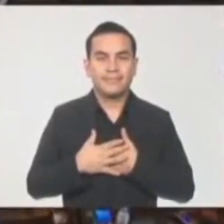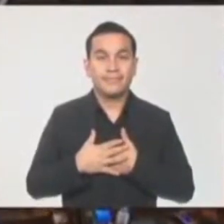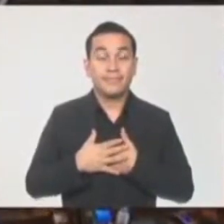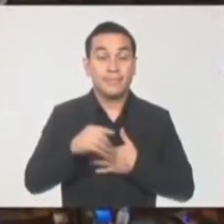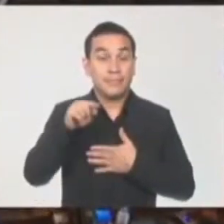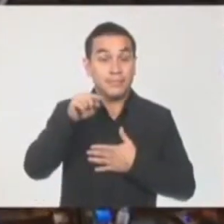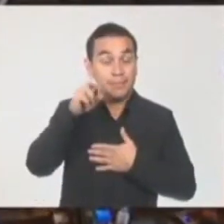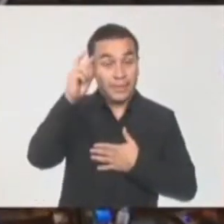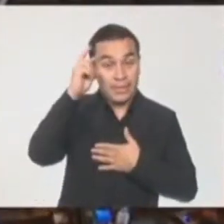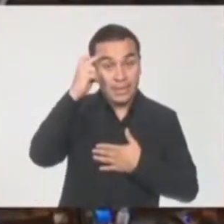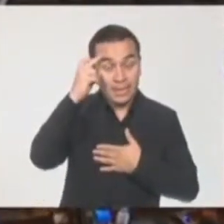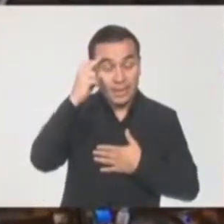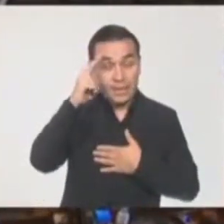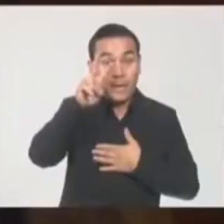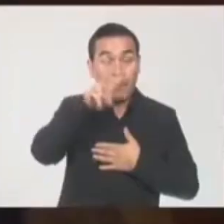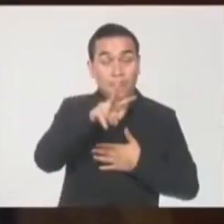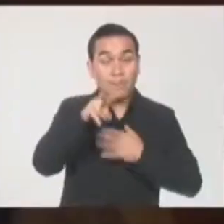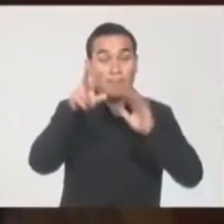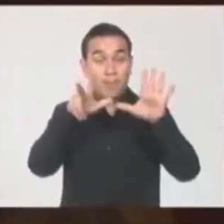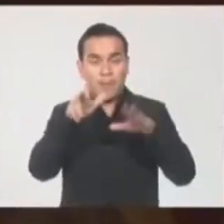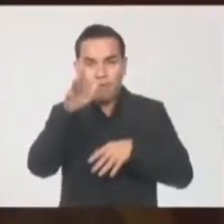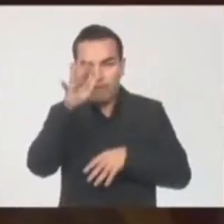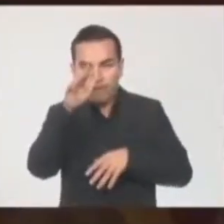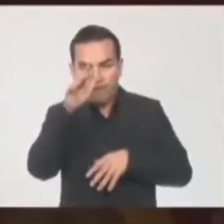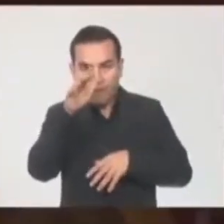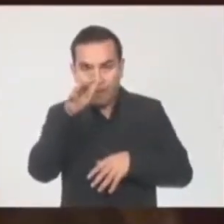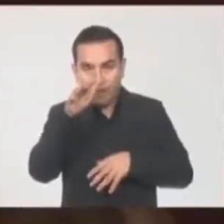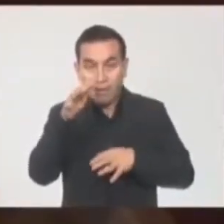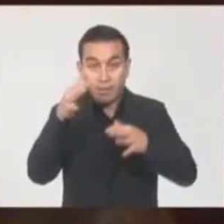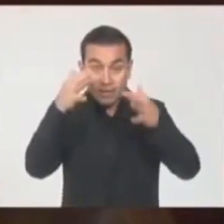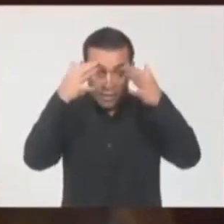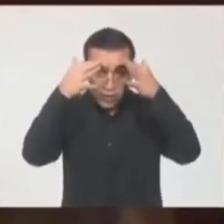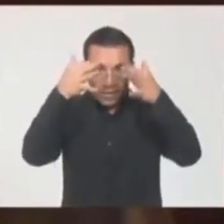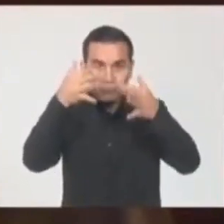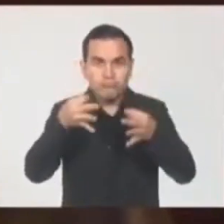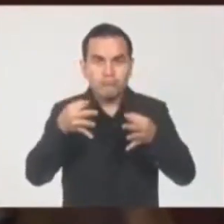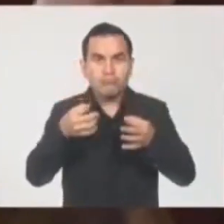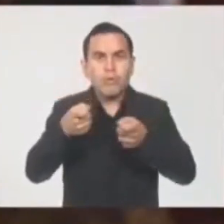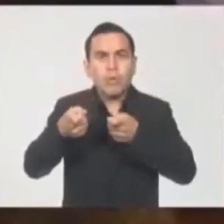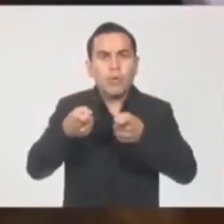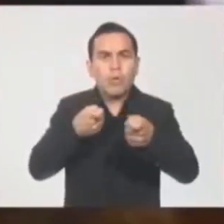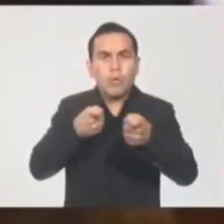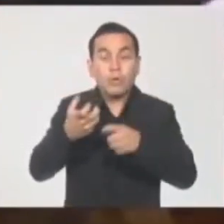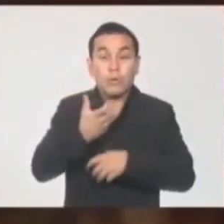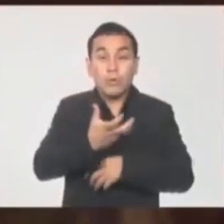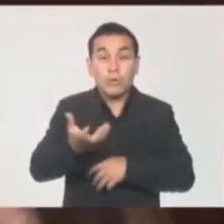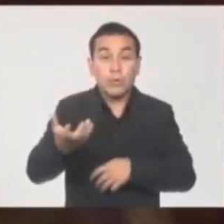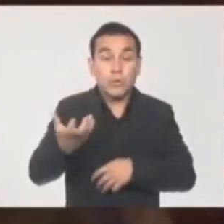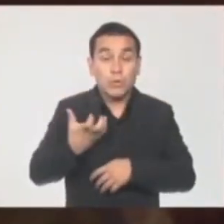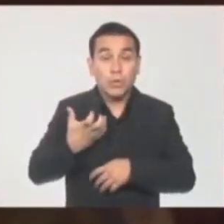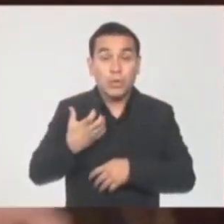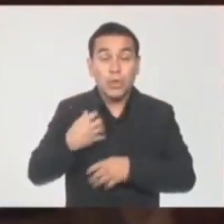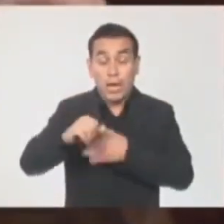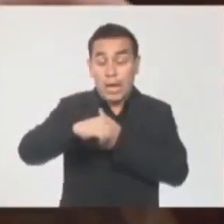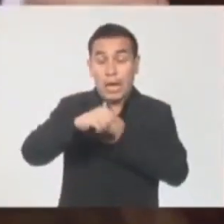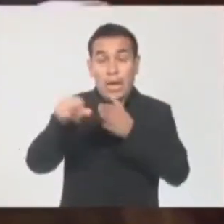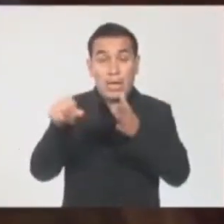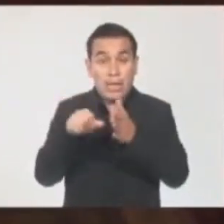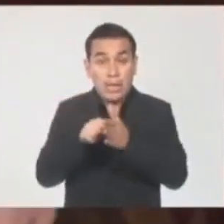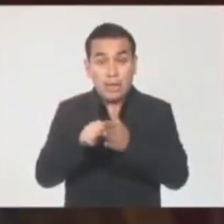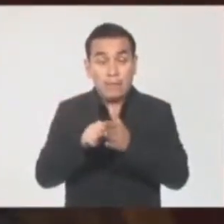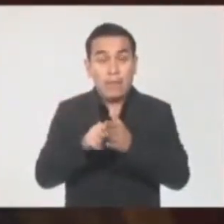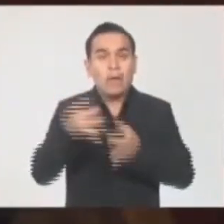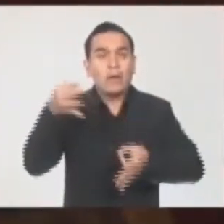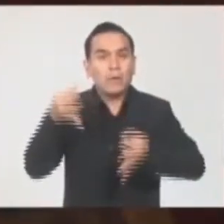Ahí decidieron que iban a controlar nuestro país desde el Poder Judicial, desde la Sala de lo Constitucional, desde el